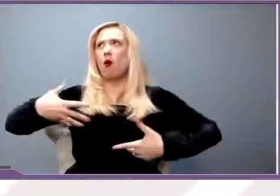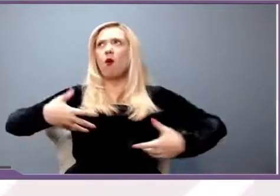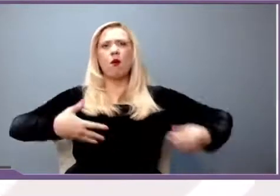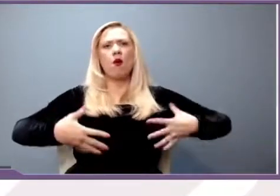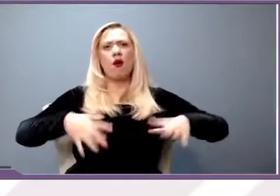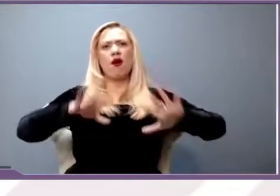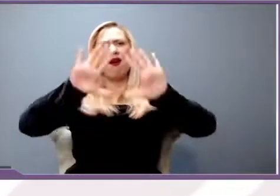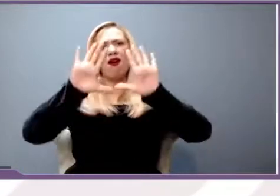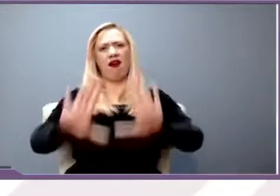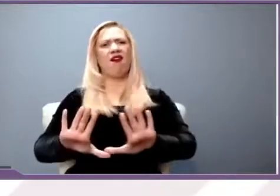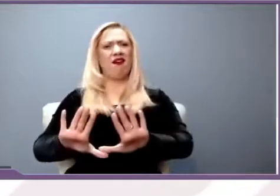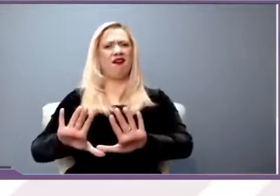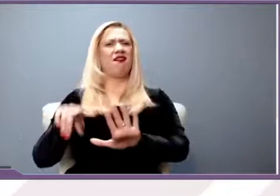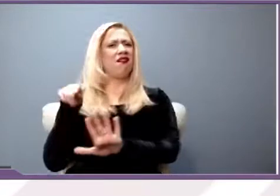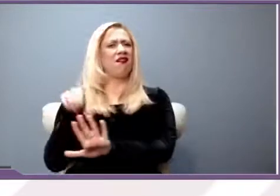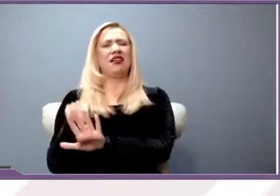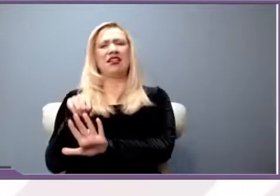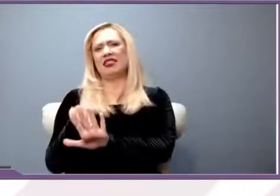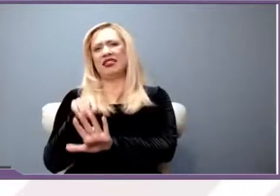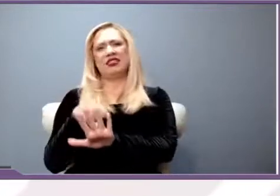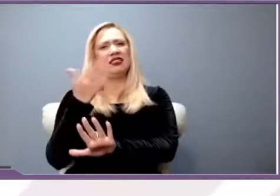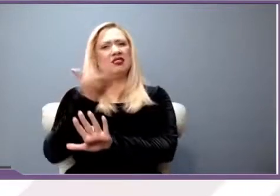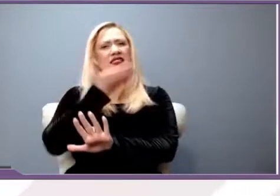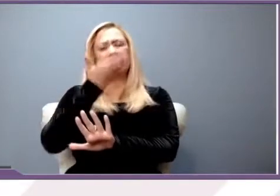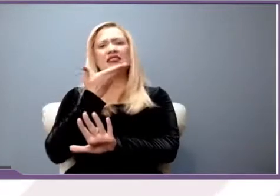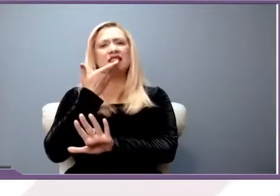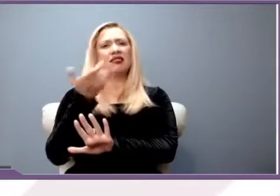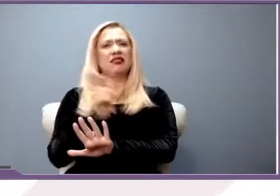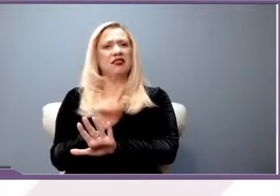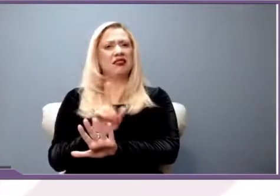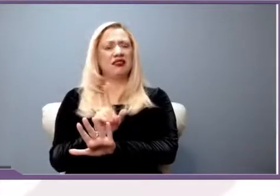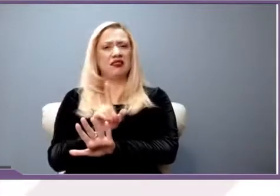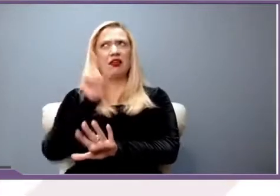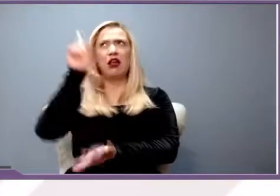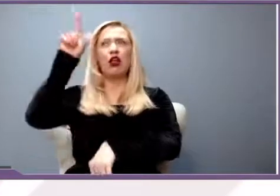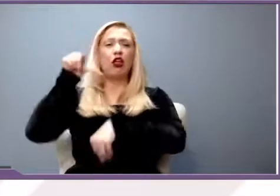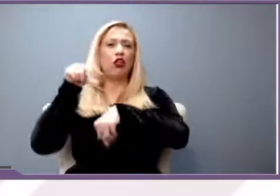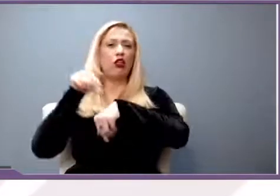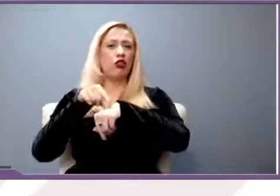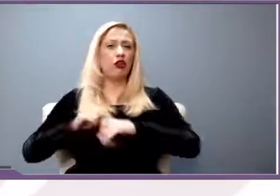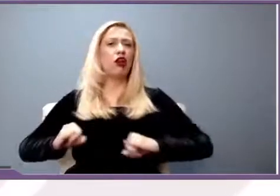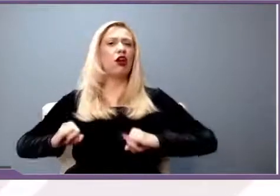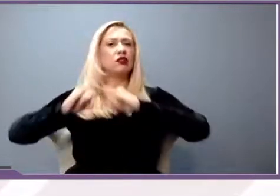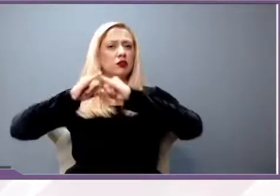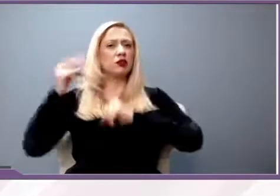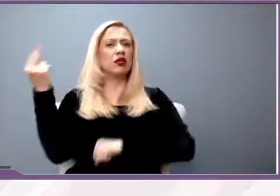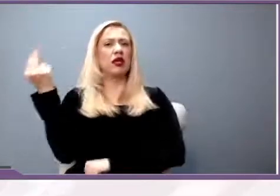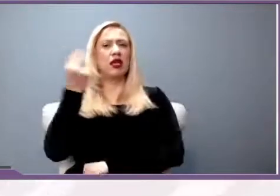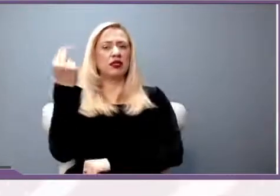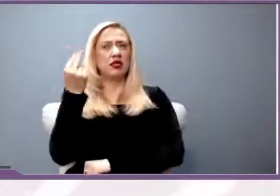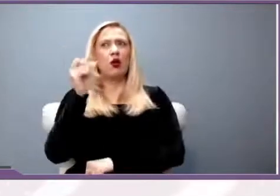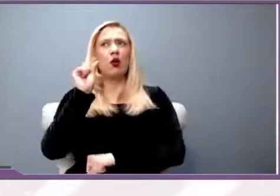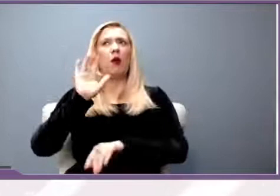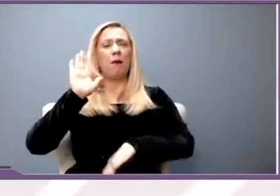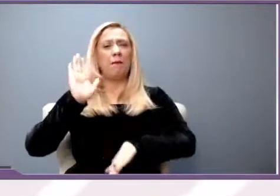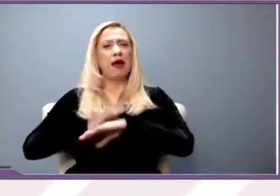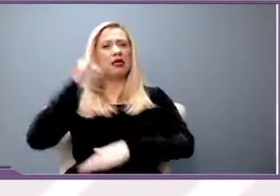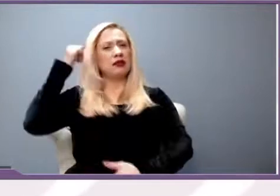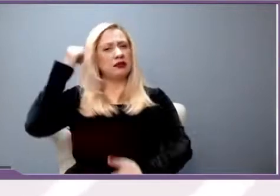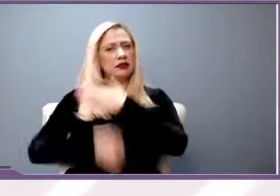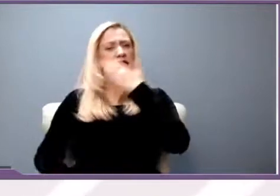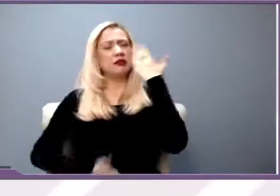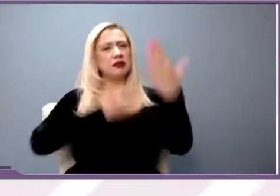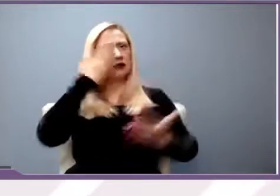voz que está ahí presente, que es la voz de la institución médica, ¿no? Y insisto con este filtro de la salud pública